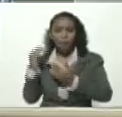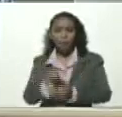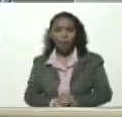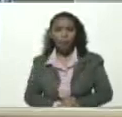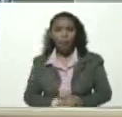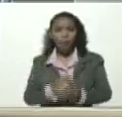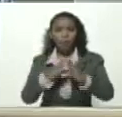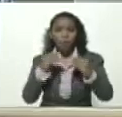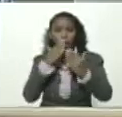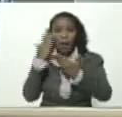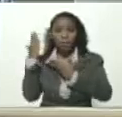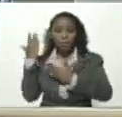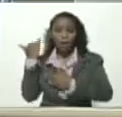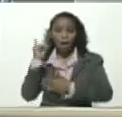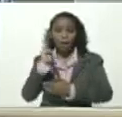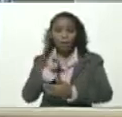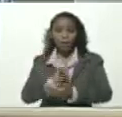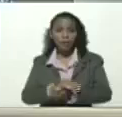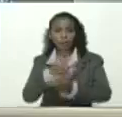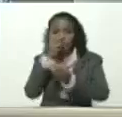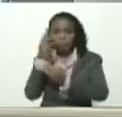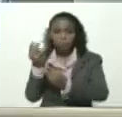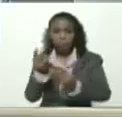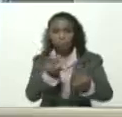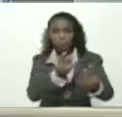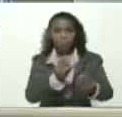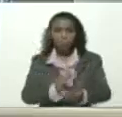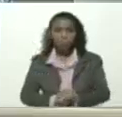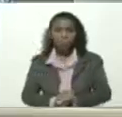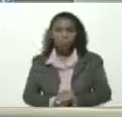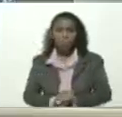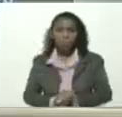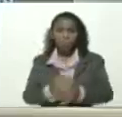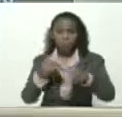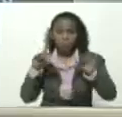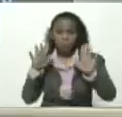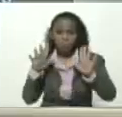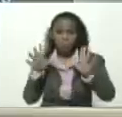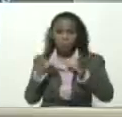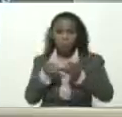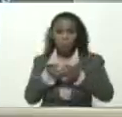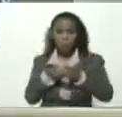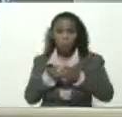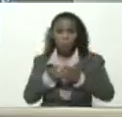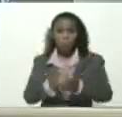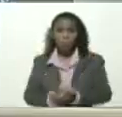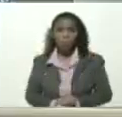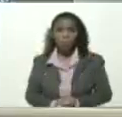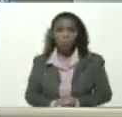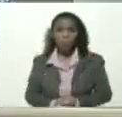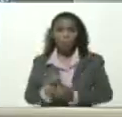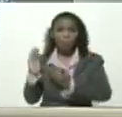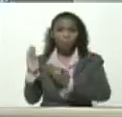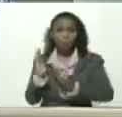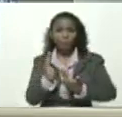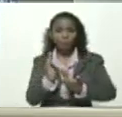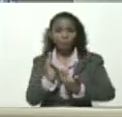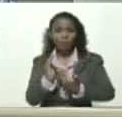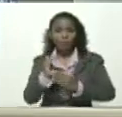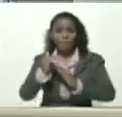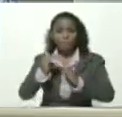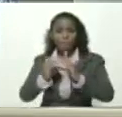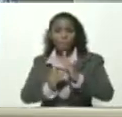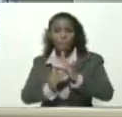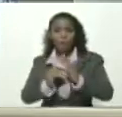todos ellos vienen invitados y en particular las agrupaciones vienen bajo